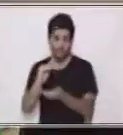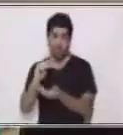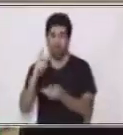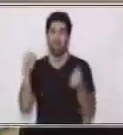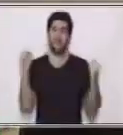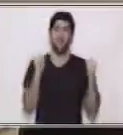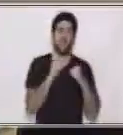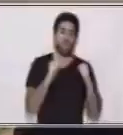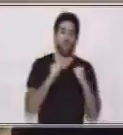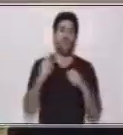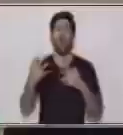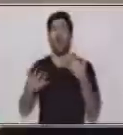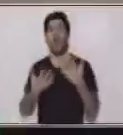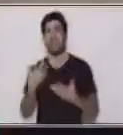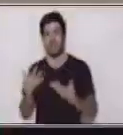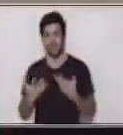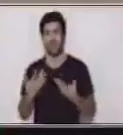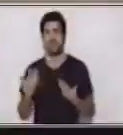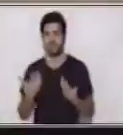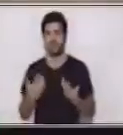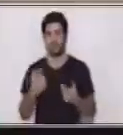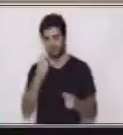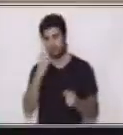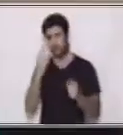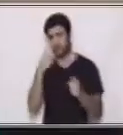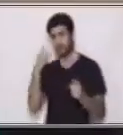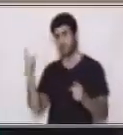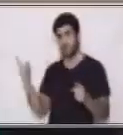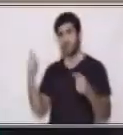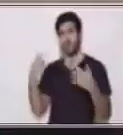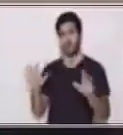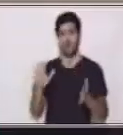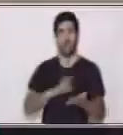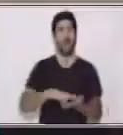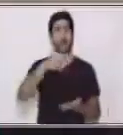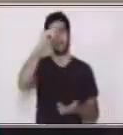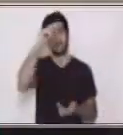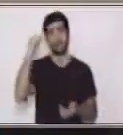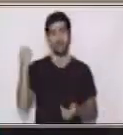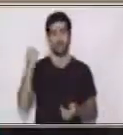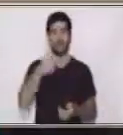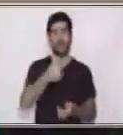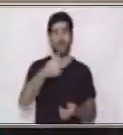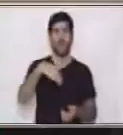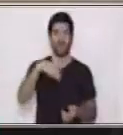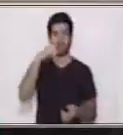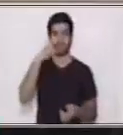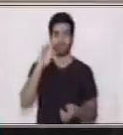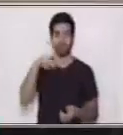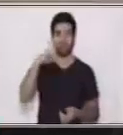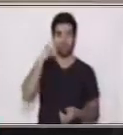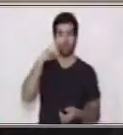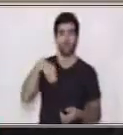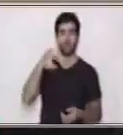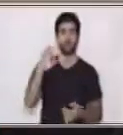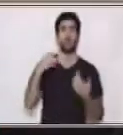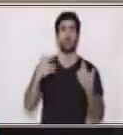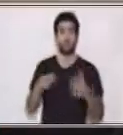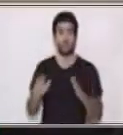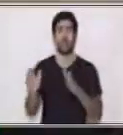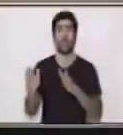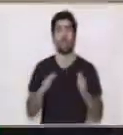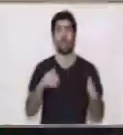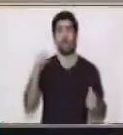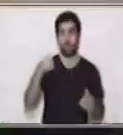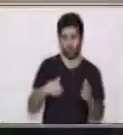Entonces, ahora que ya vimos este término de antónimos, podemos pasar a las figuras de pensamiento.